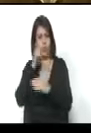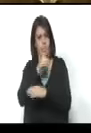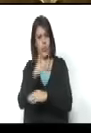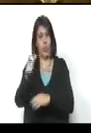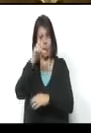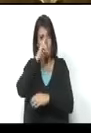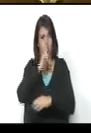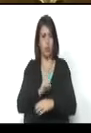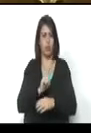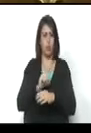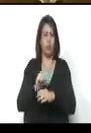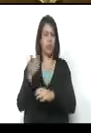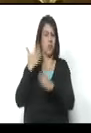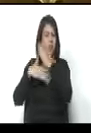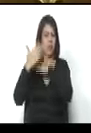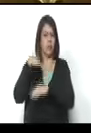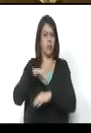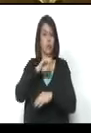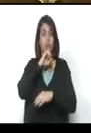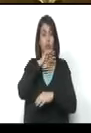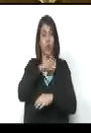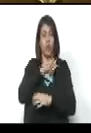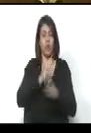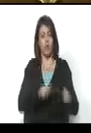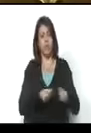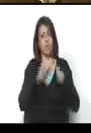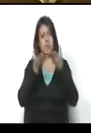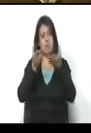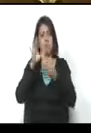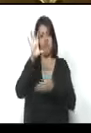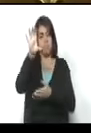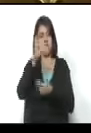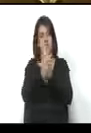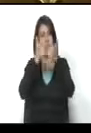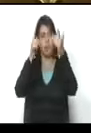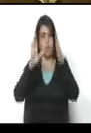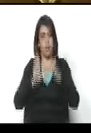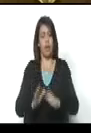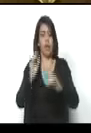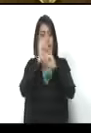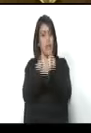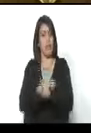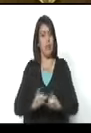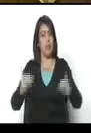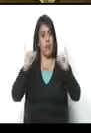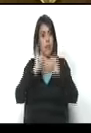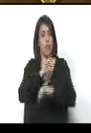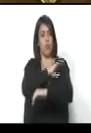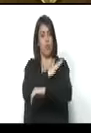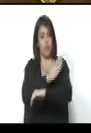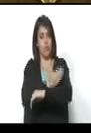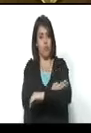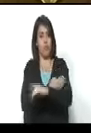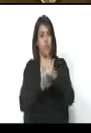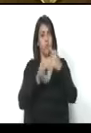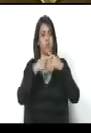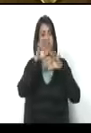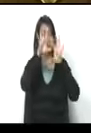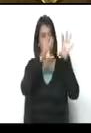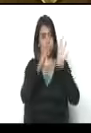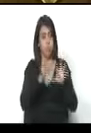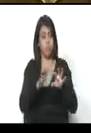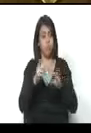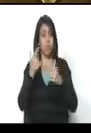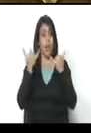la década del neoliberalismo que entregó las riquezas de la nación, la libertad e independencia a potencias foráneas. Que